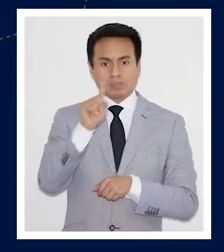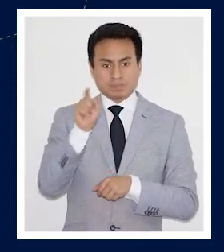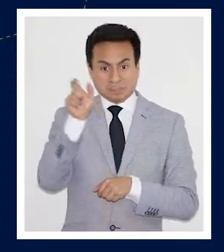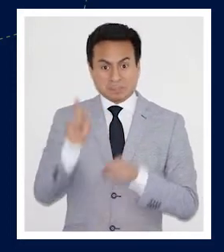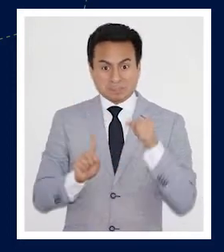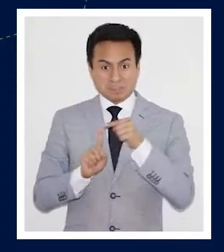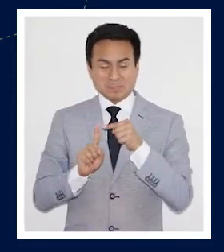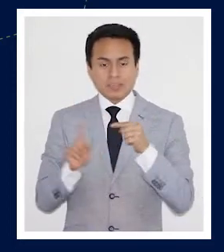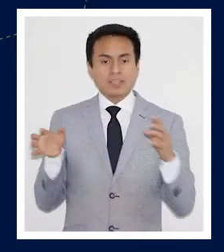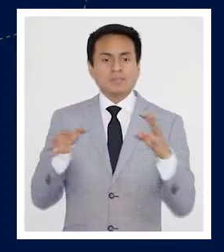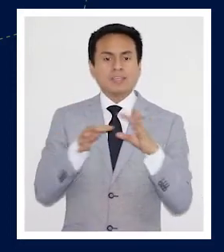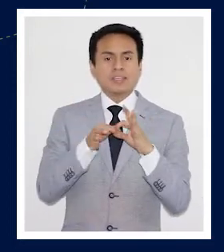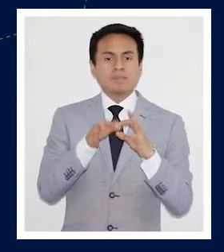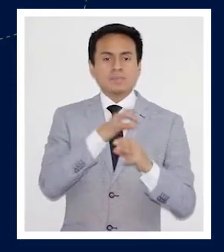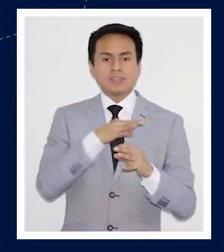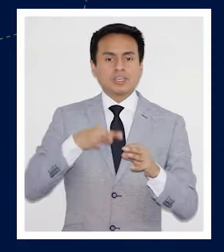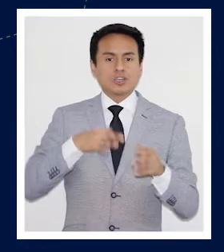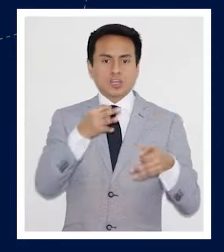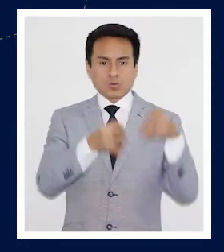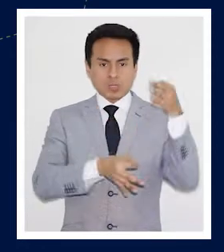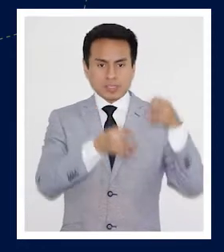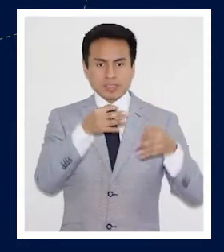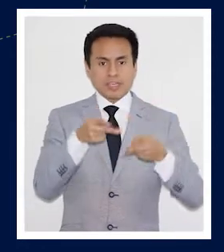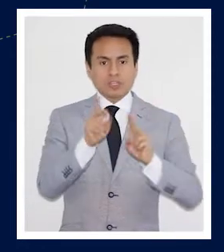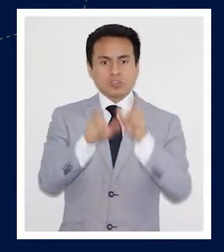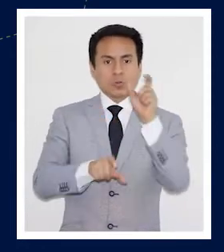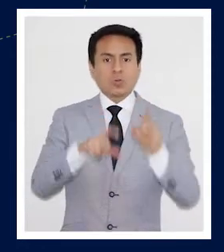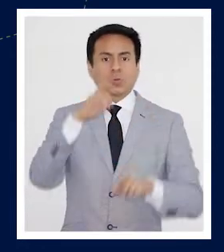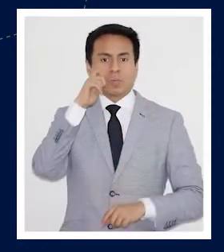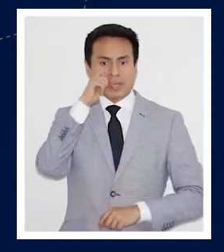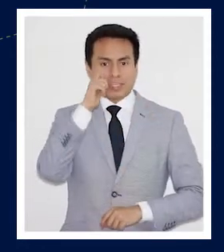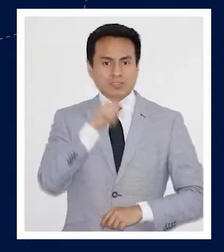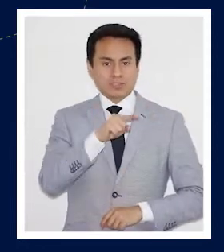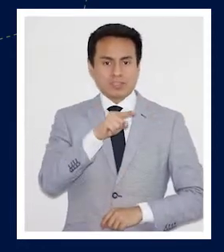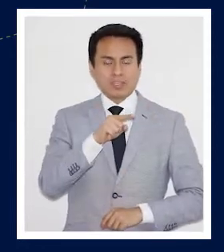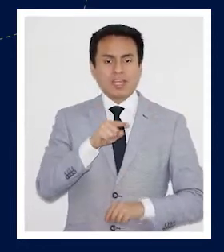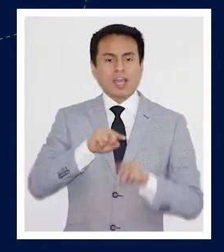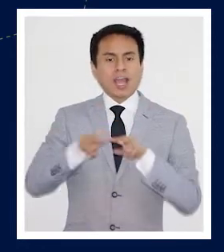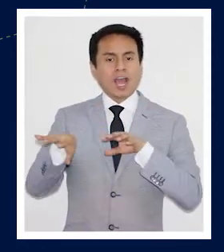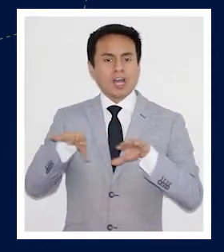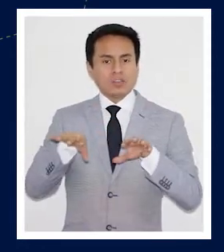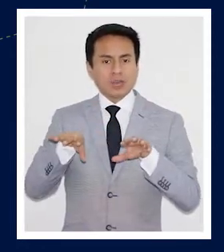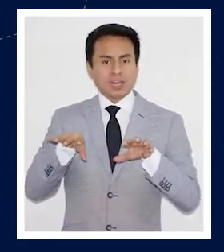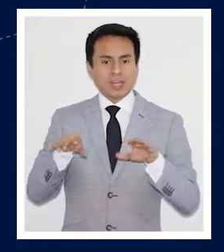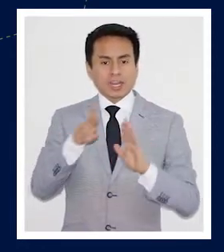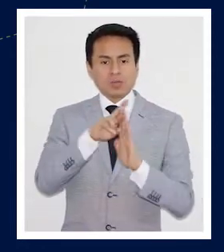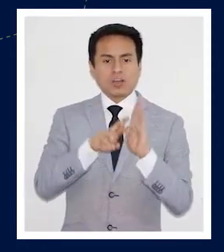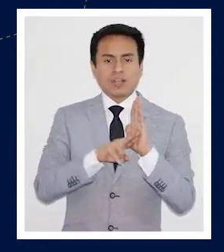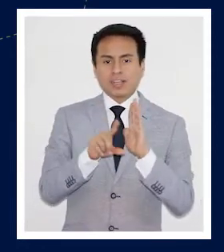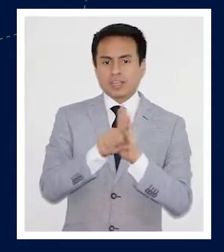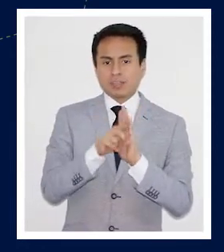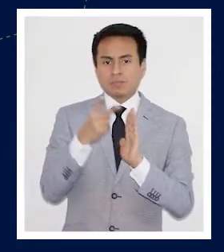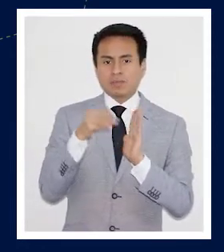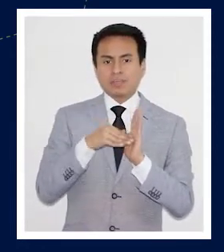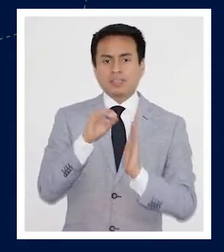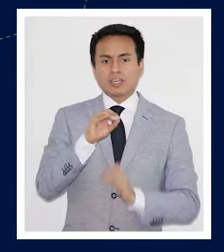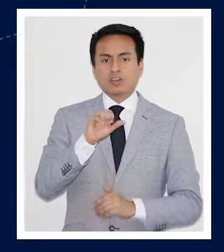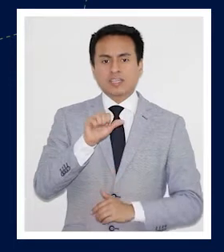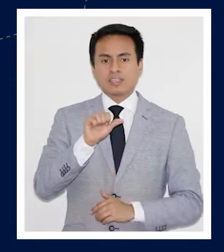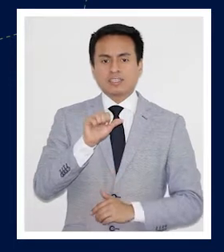Carlos Ibar, que es dependiente del Ministerio de Justicia y Derechos Humanos, cuyo actuar está regulado en la